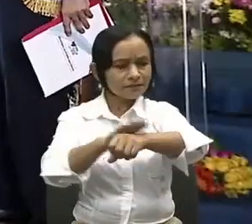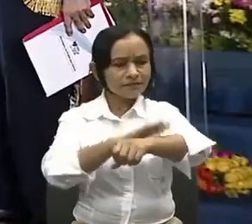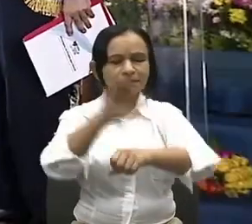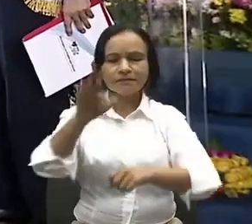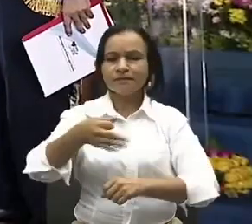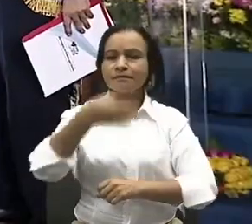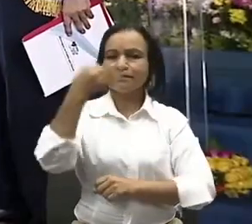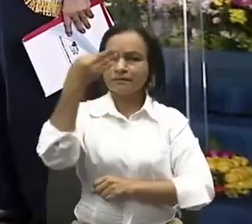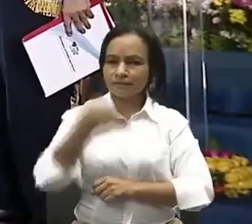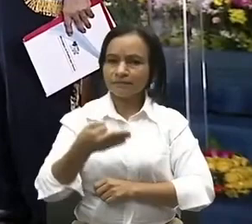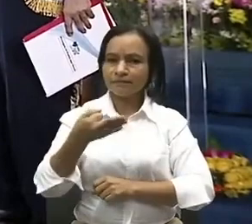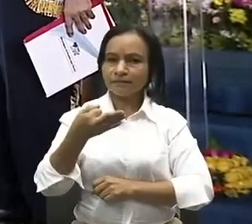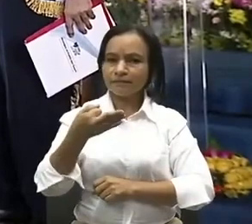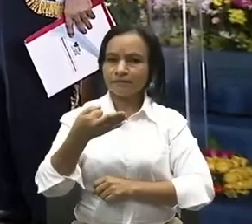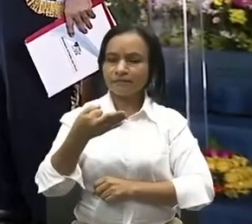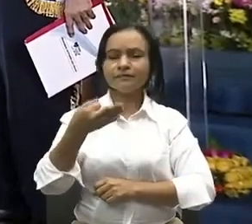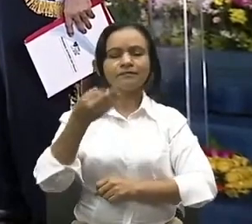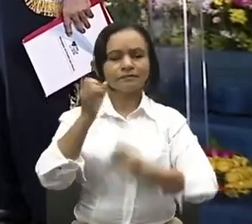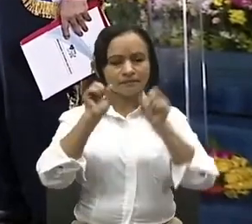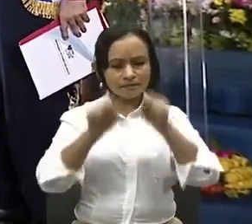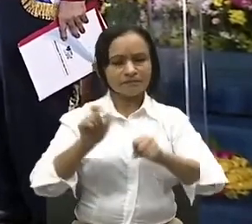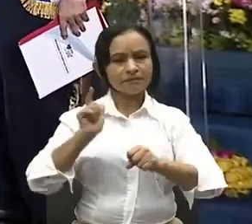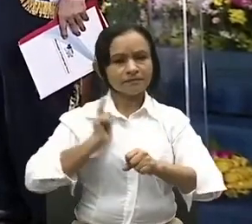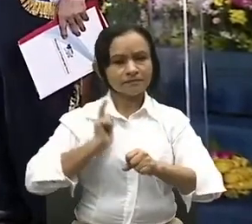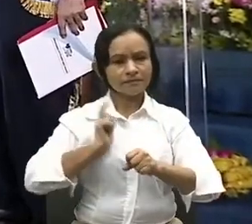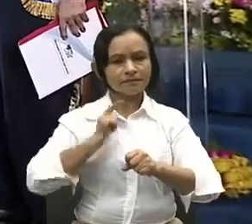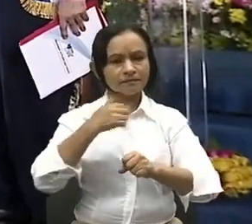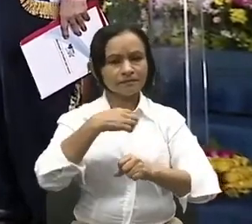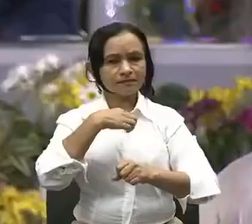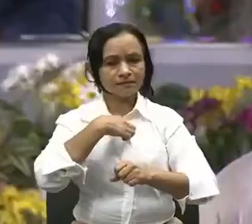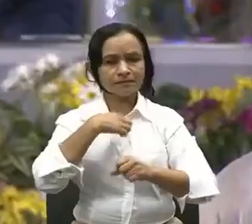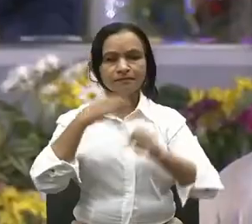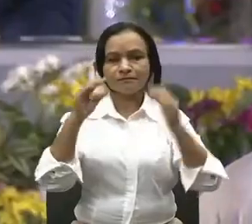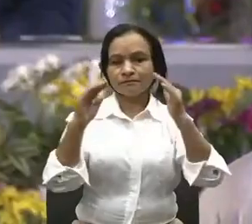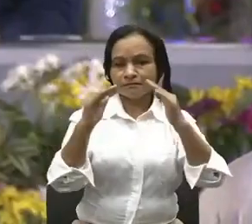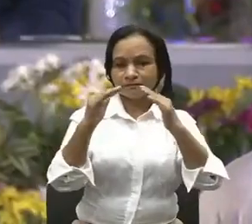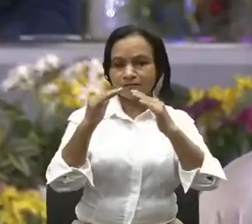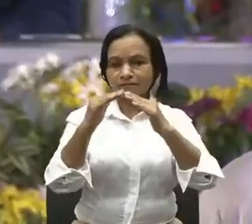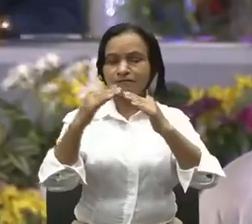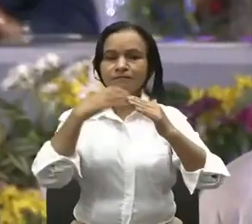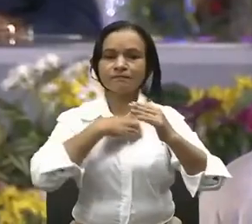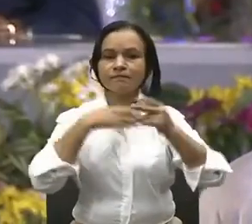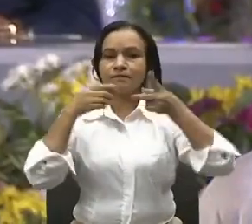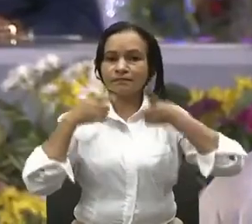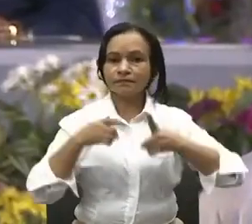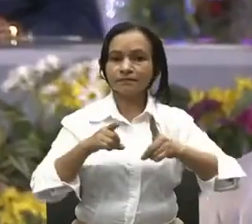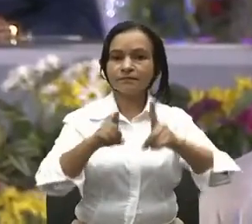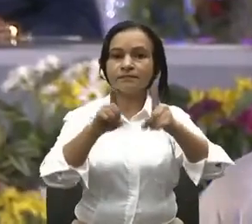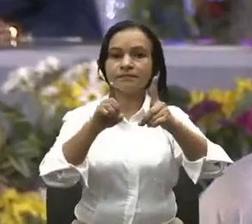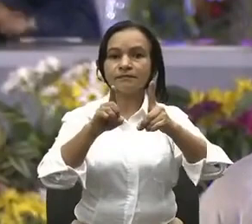seguras de tener una vida digna.